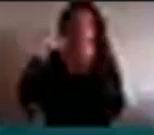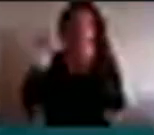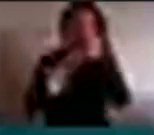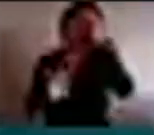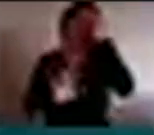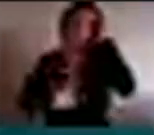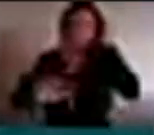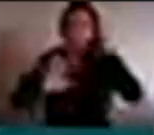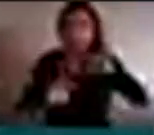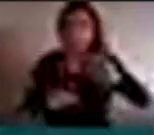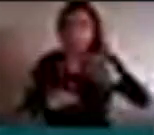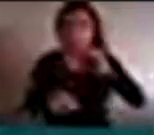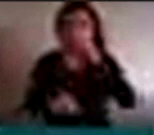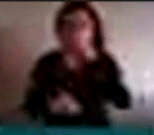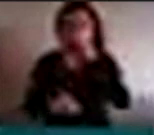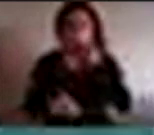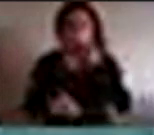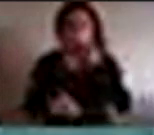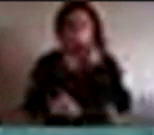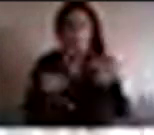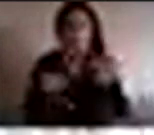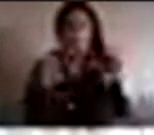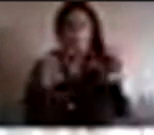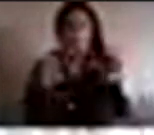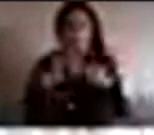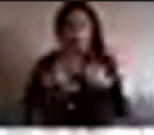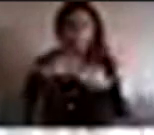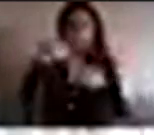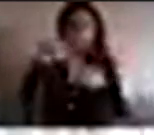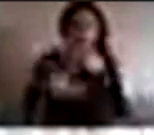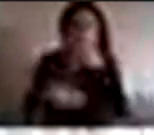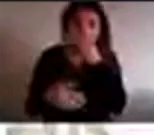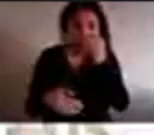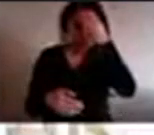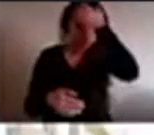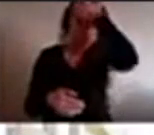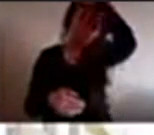este título, en particular, por favor, la próxima lámina,